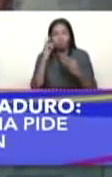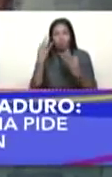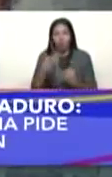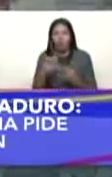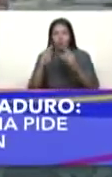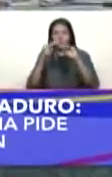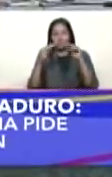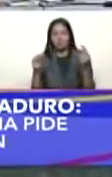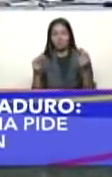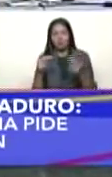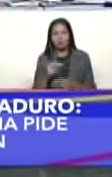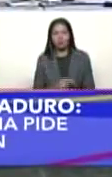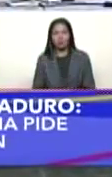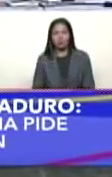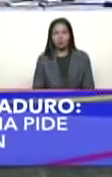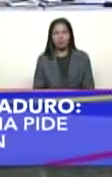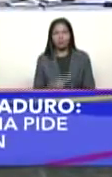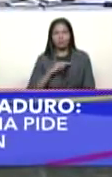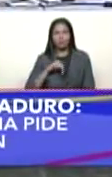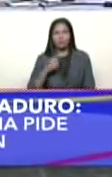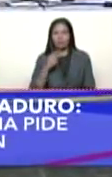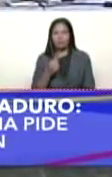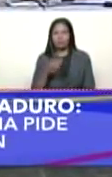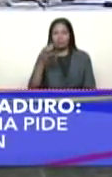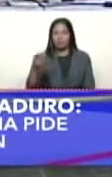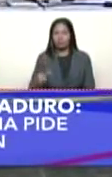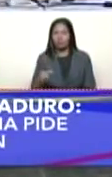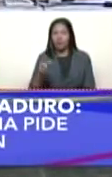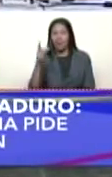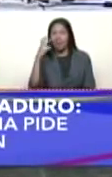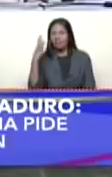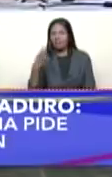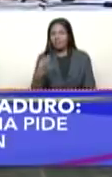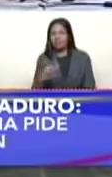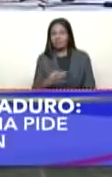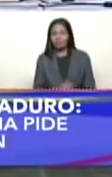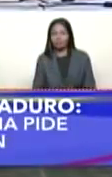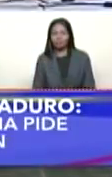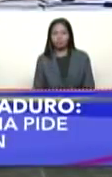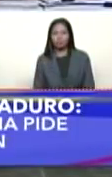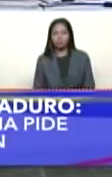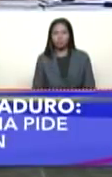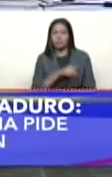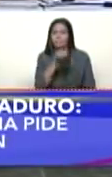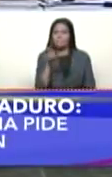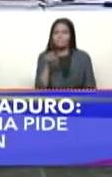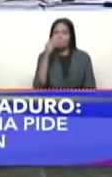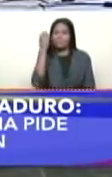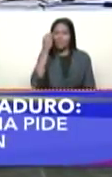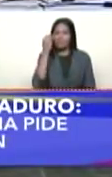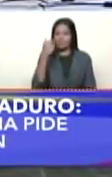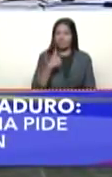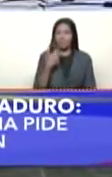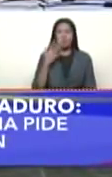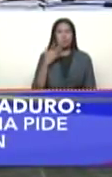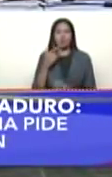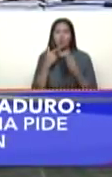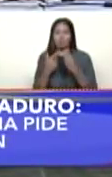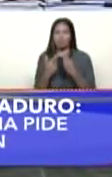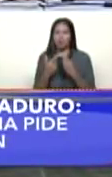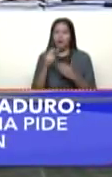paz. Hay que decirle a la gente la verdad. ¿Qué pensarían de mí ustedes si yo les